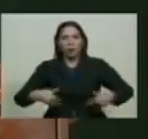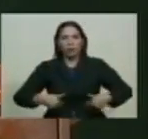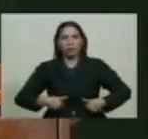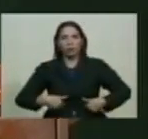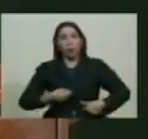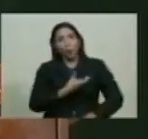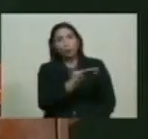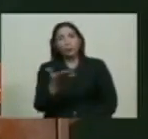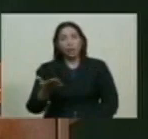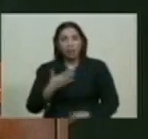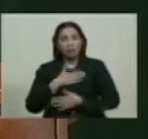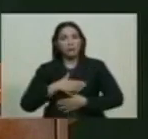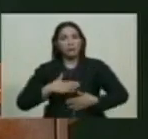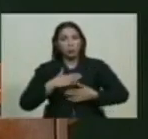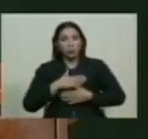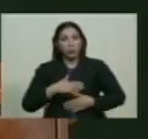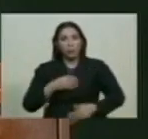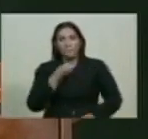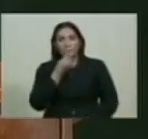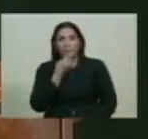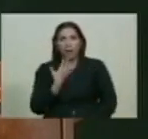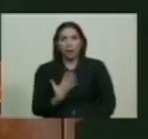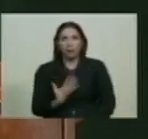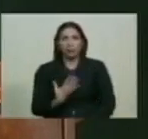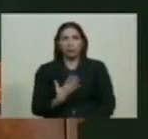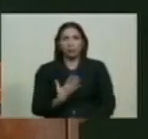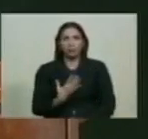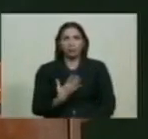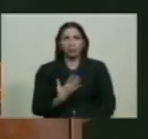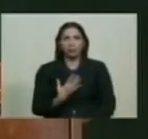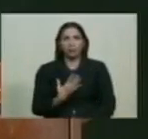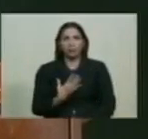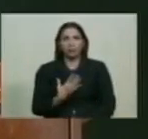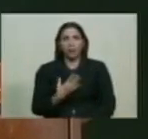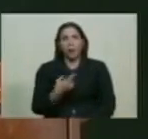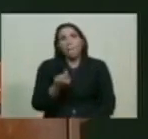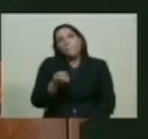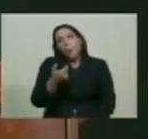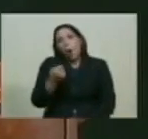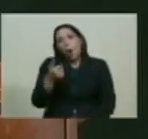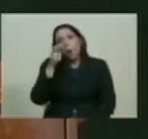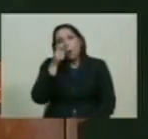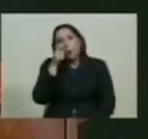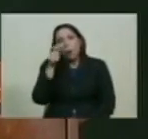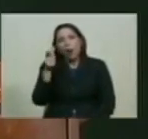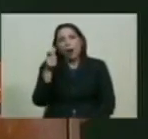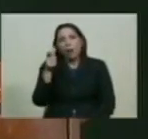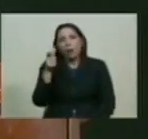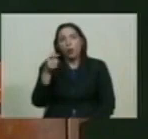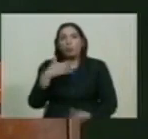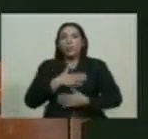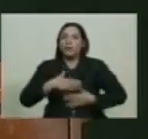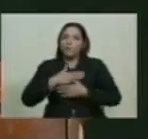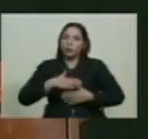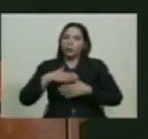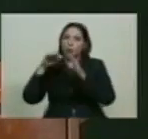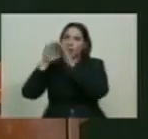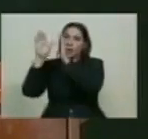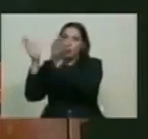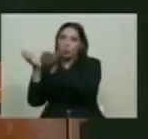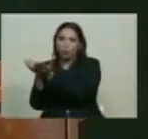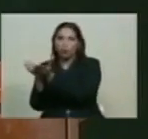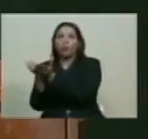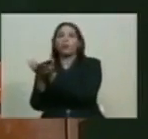disfrutan de un bien que lamentablemente muchos pueblos o pocos pueblos ya disfrutan en el mundo, y es la educación pública y